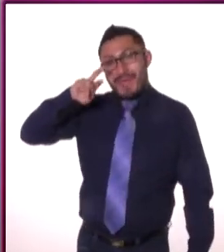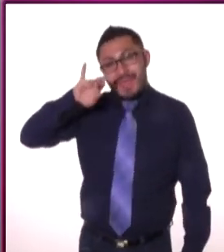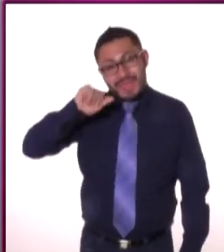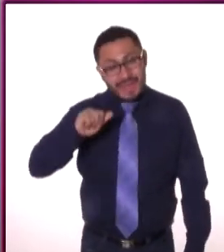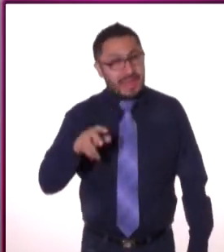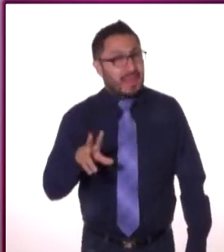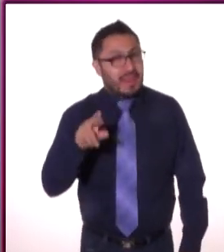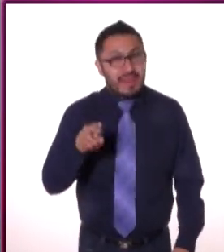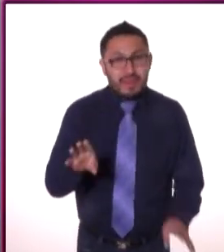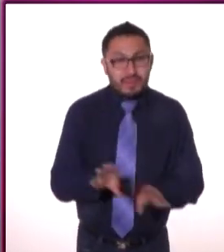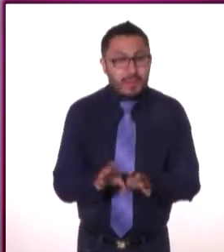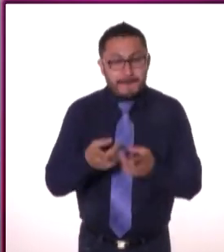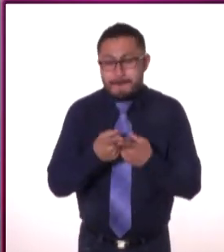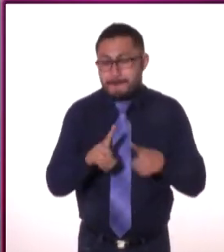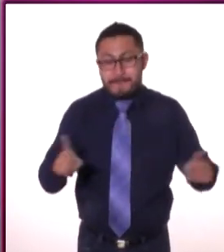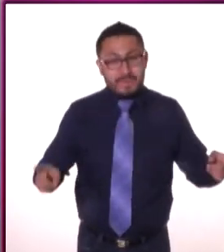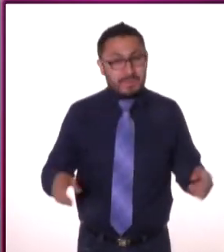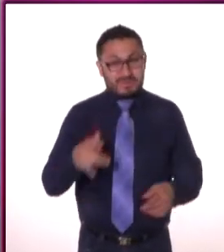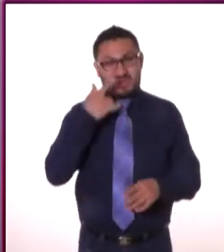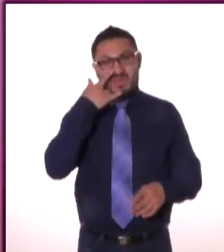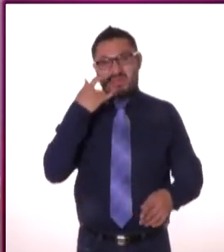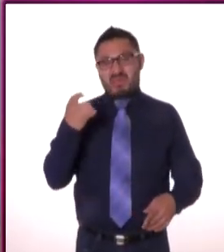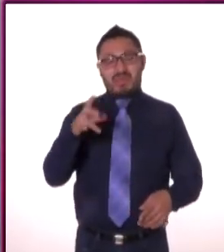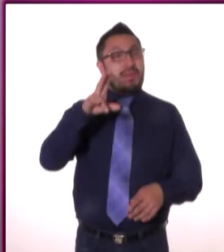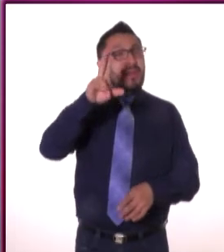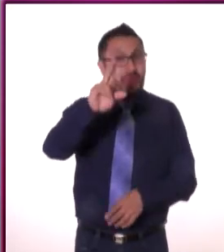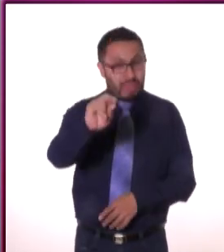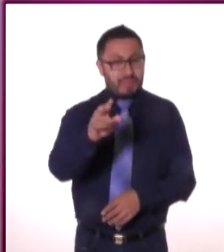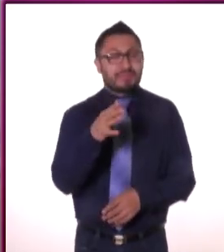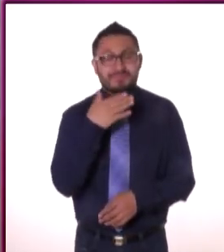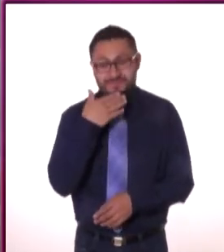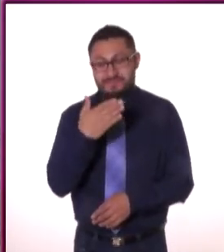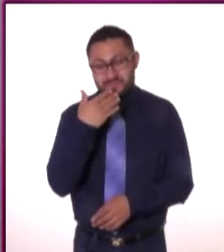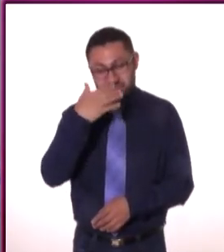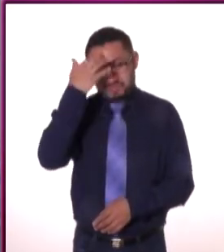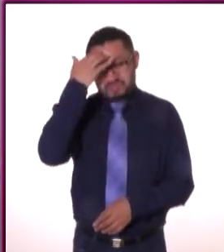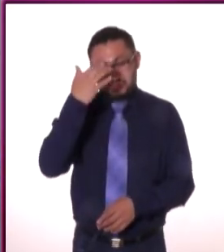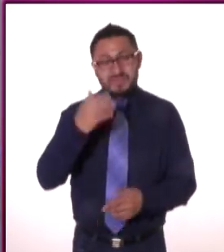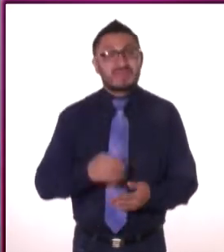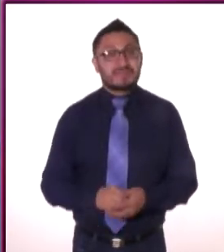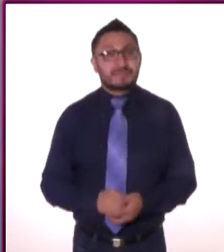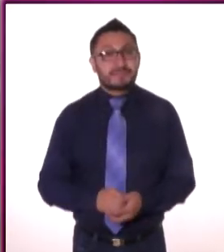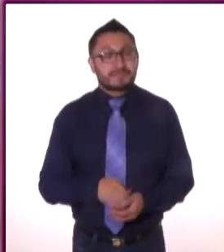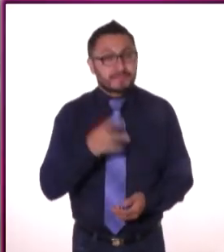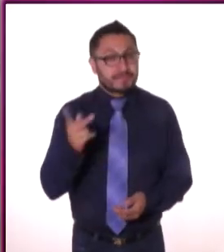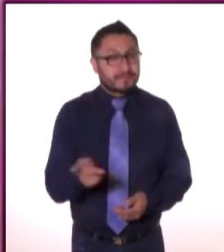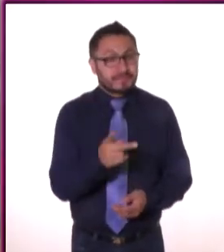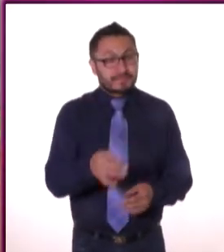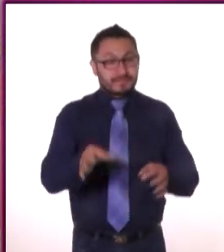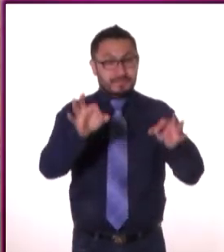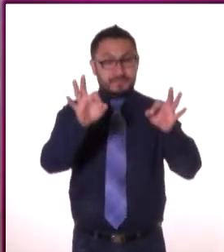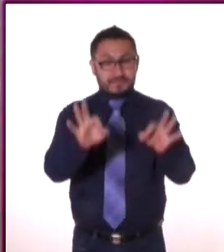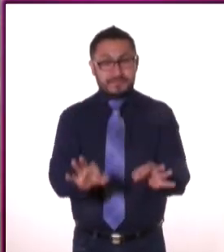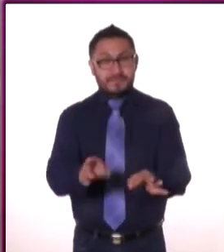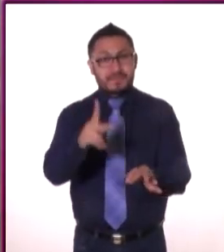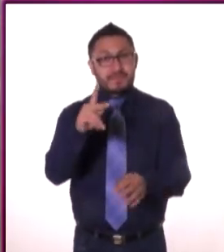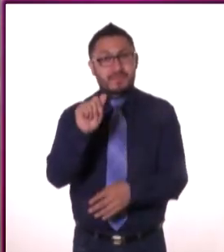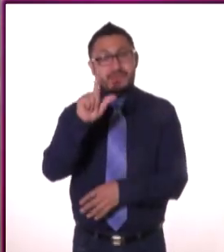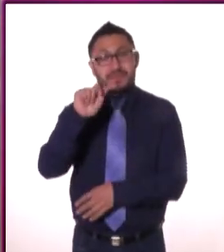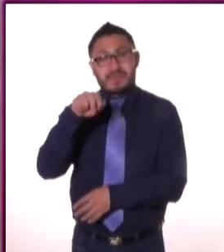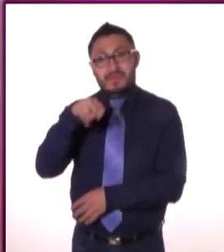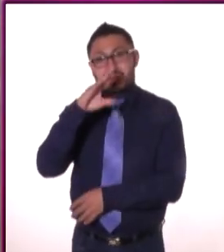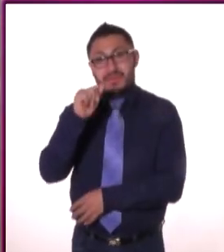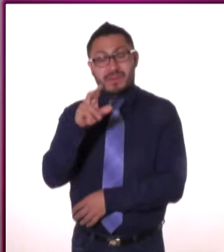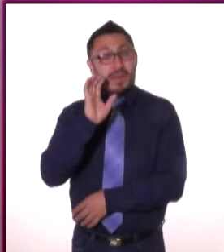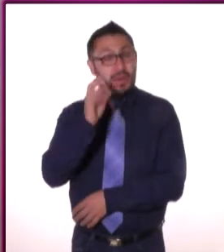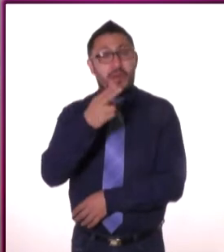Y pues sí, no era un desarrollo inusual, pues usaba la matemática de la época. Ahora una pregunta mucho más específica